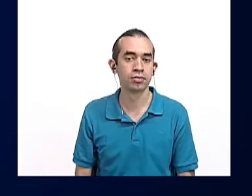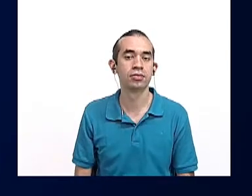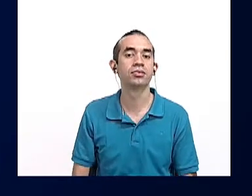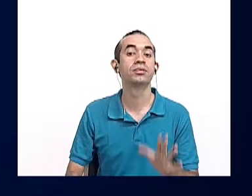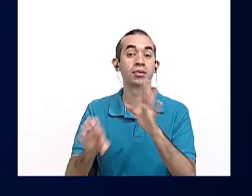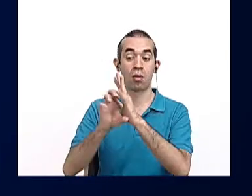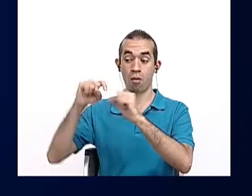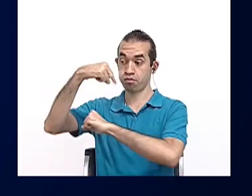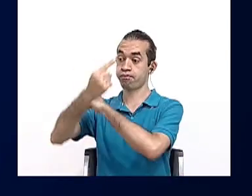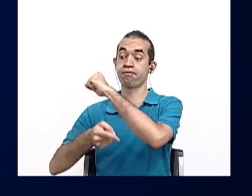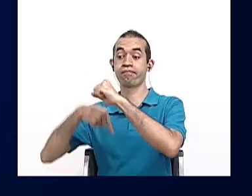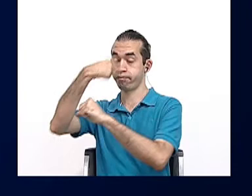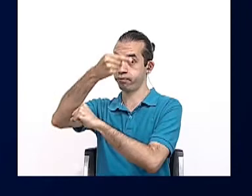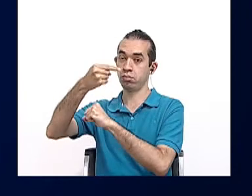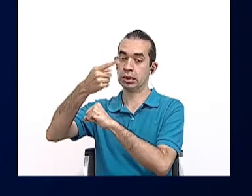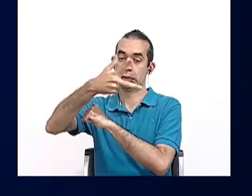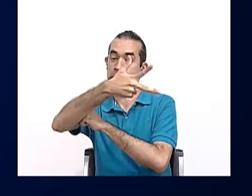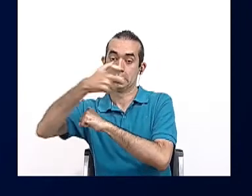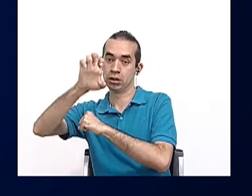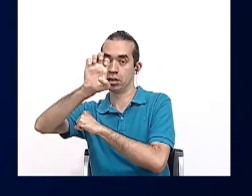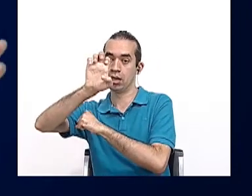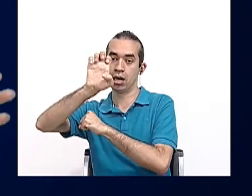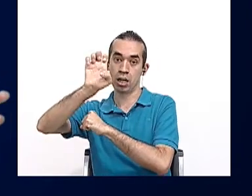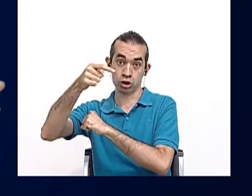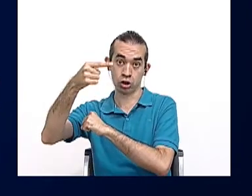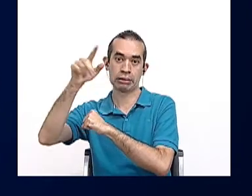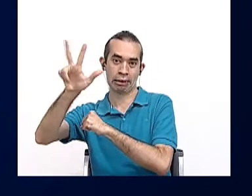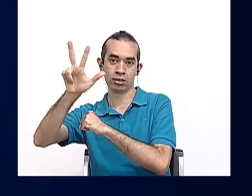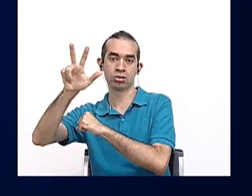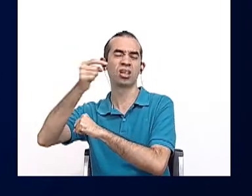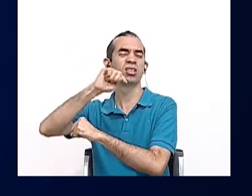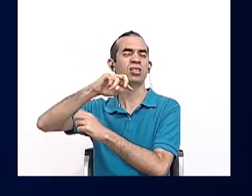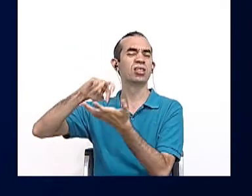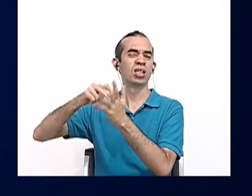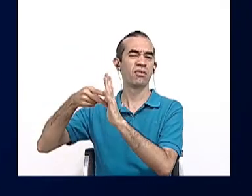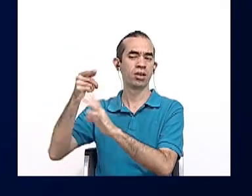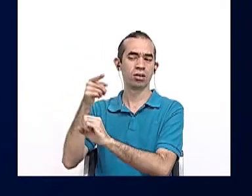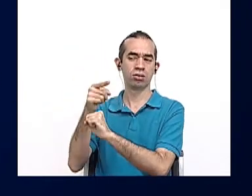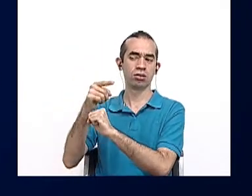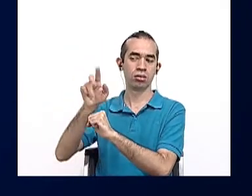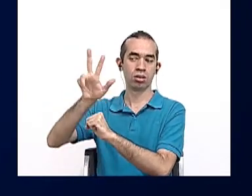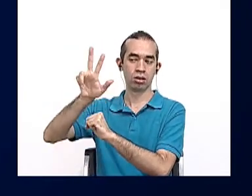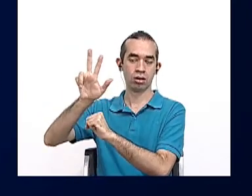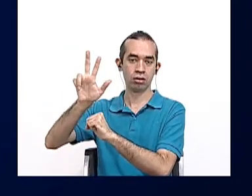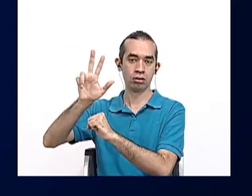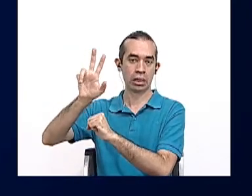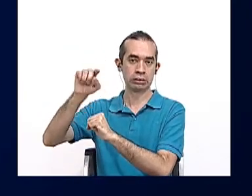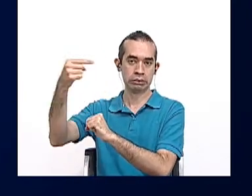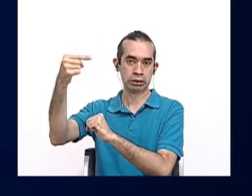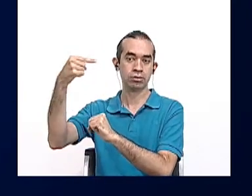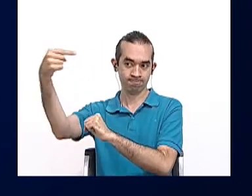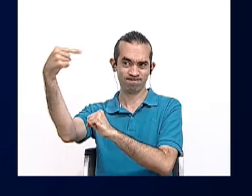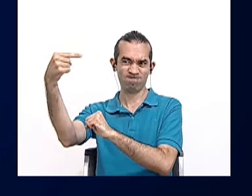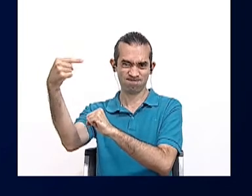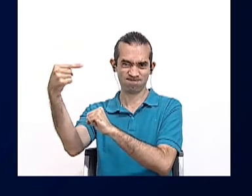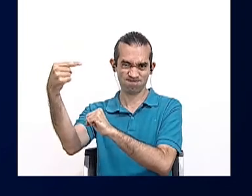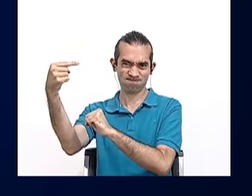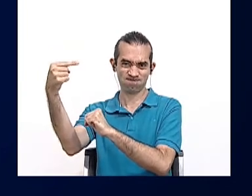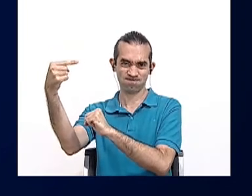un átomo gana 3 electrones, el otro, a ese átomo le queda carga negativa, ¿cierto? A ese